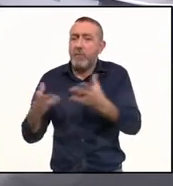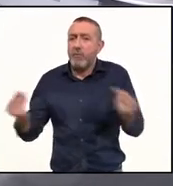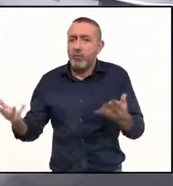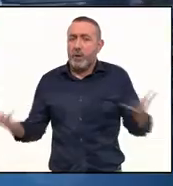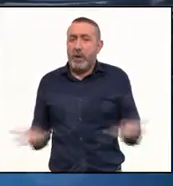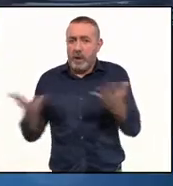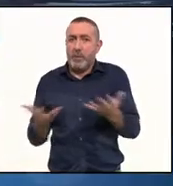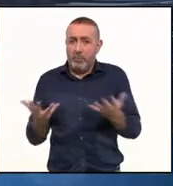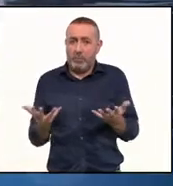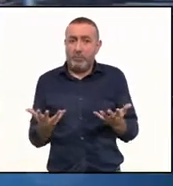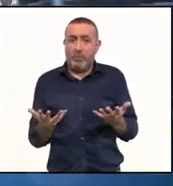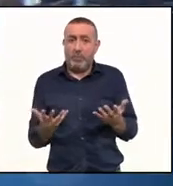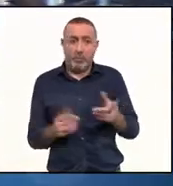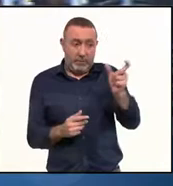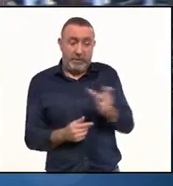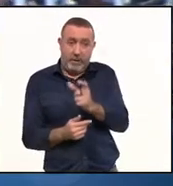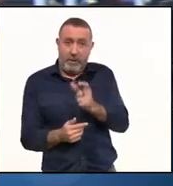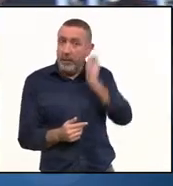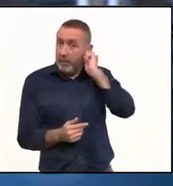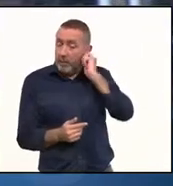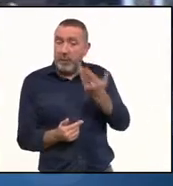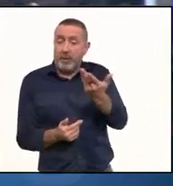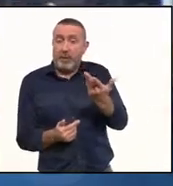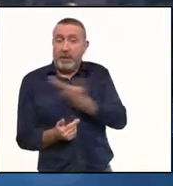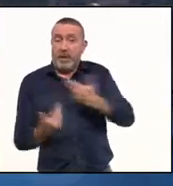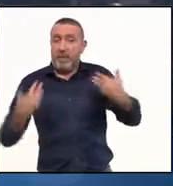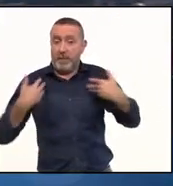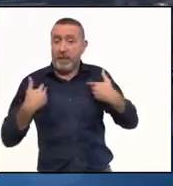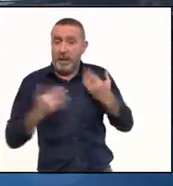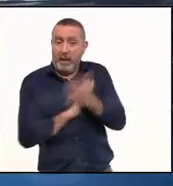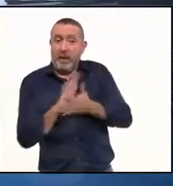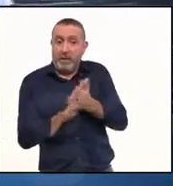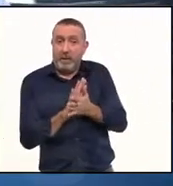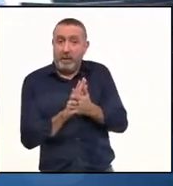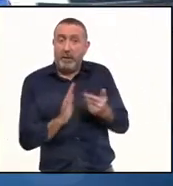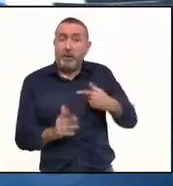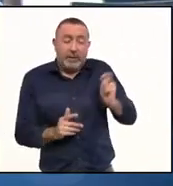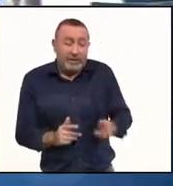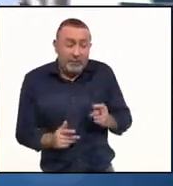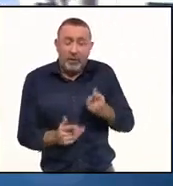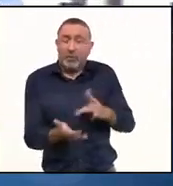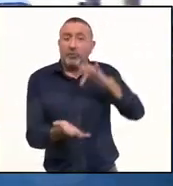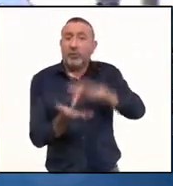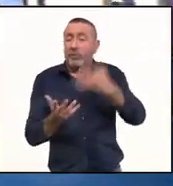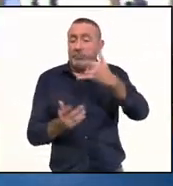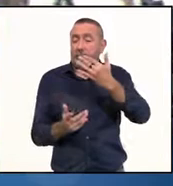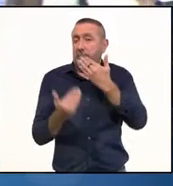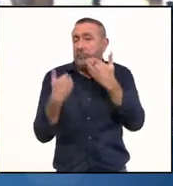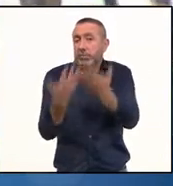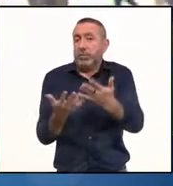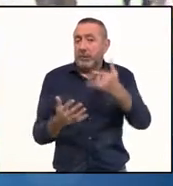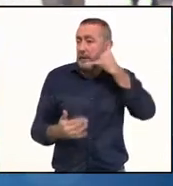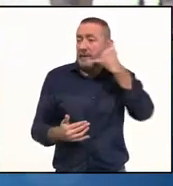en la víctima como hace hacemos referencia cada vez que yo tengo que llamar a una de las